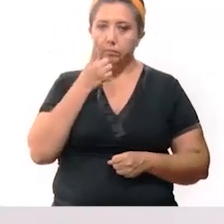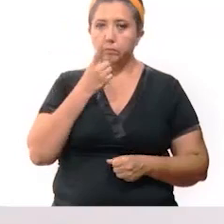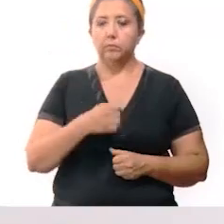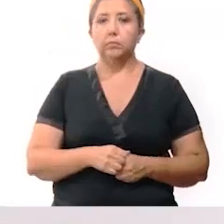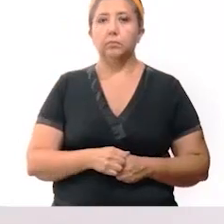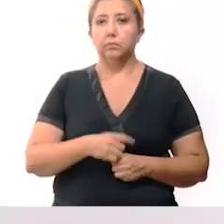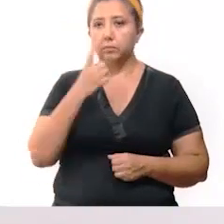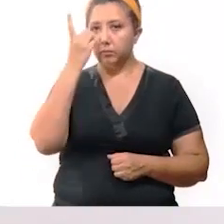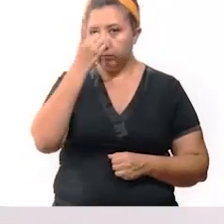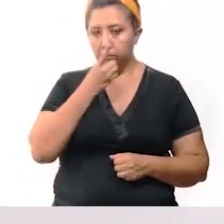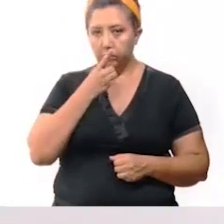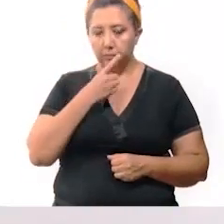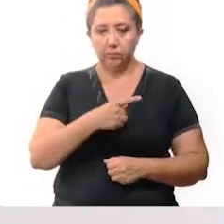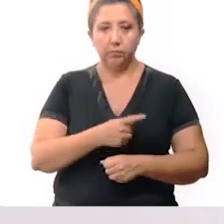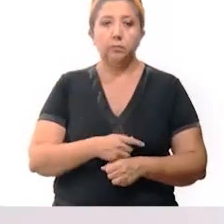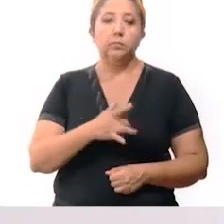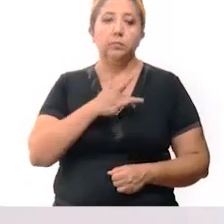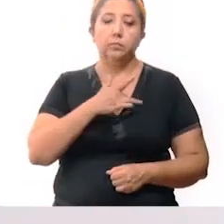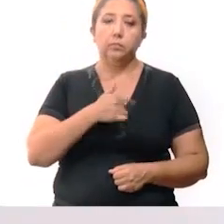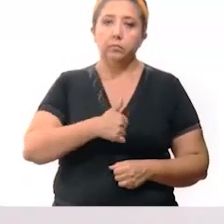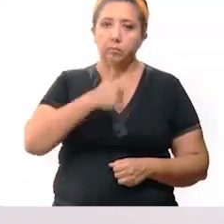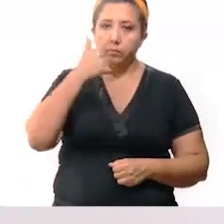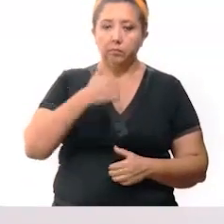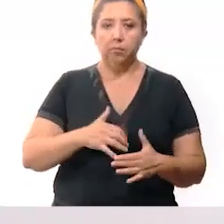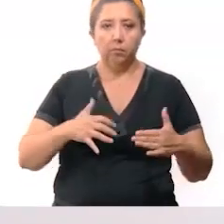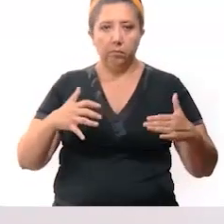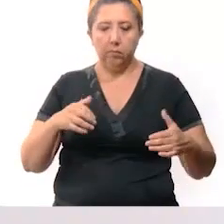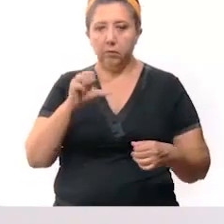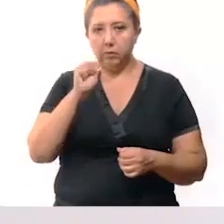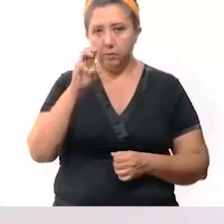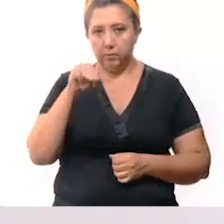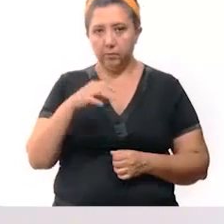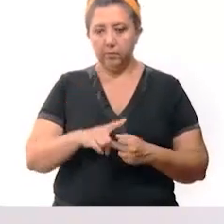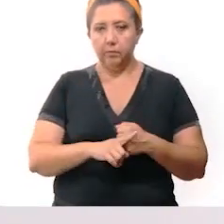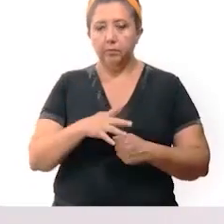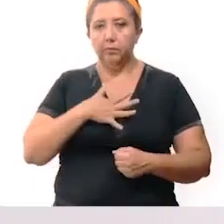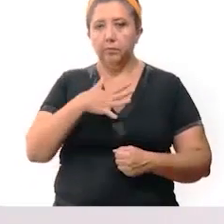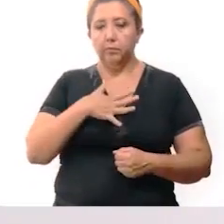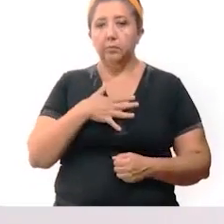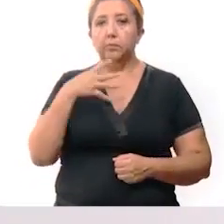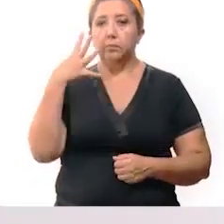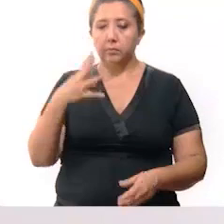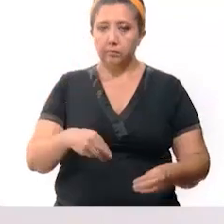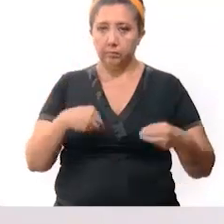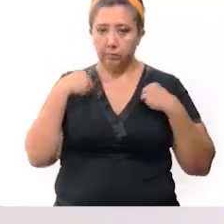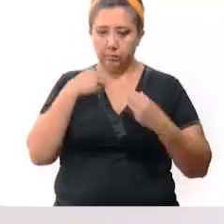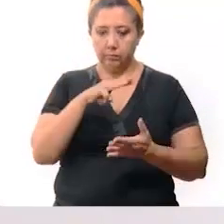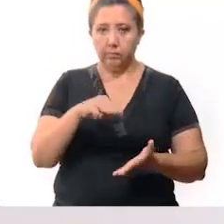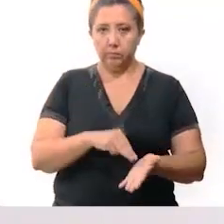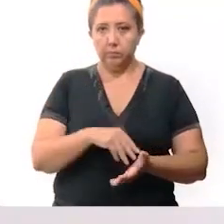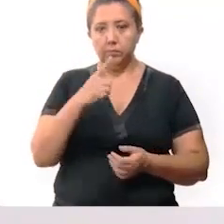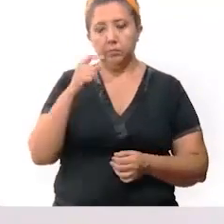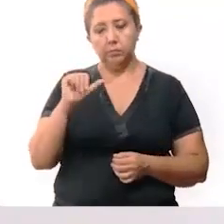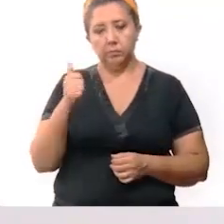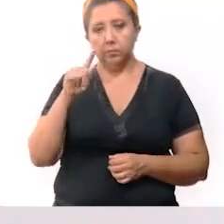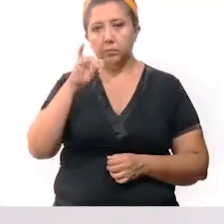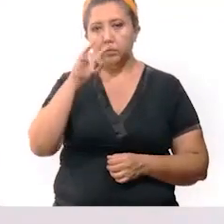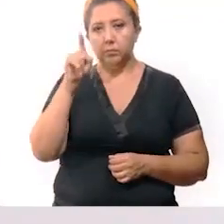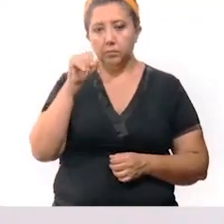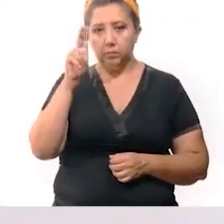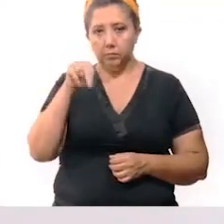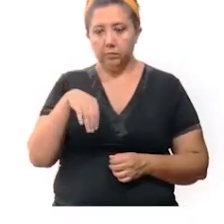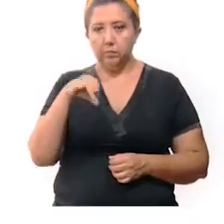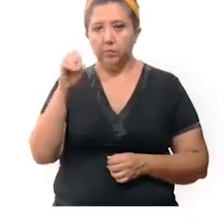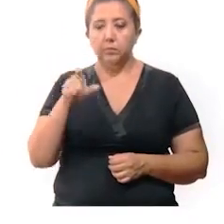fueron diabetes, hipertensión arterial, obesidad y asma. 4 residían en Mérida, 1 en Tizimín y 1 en